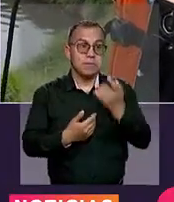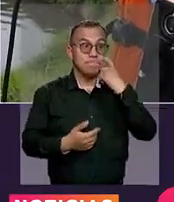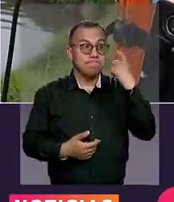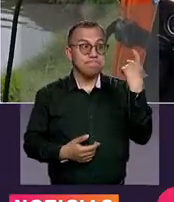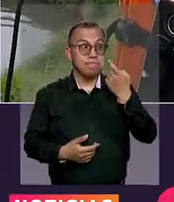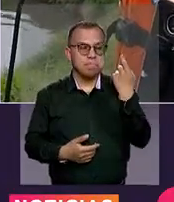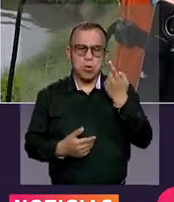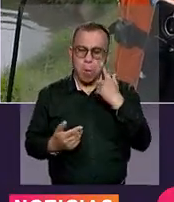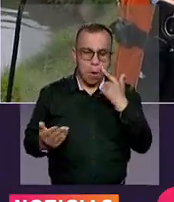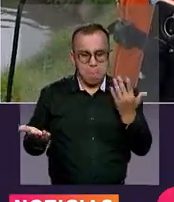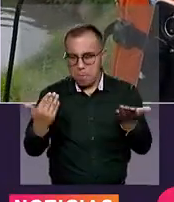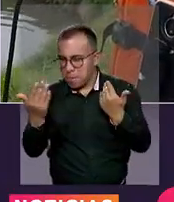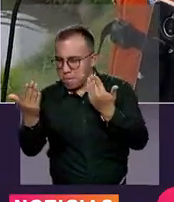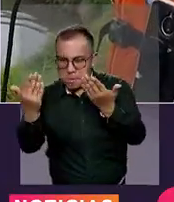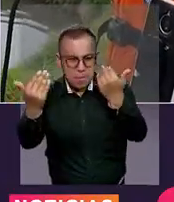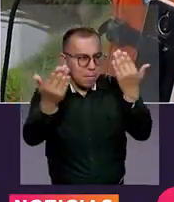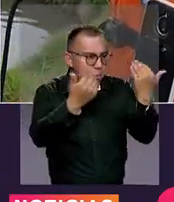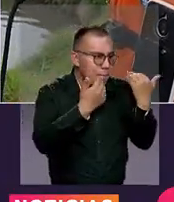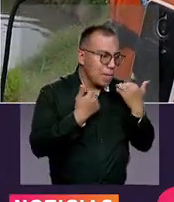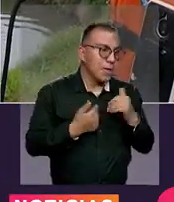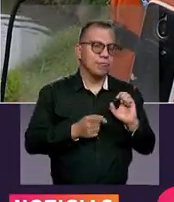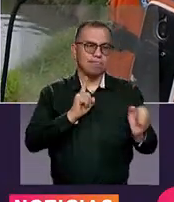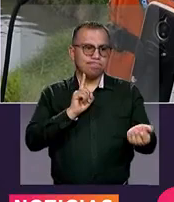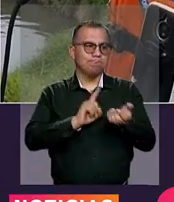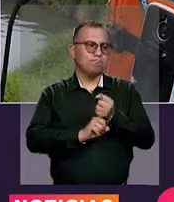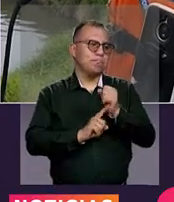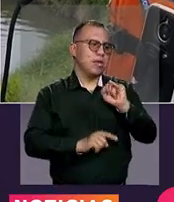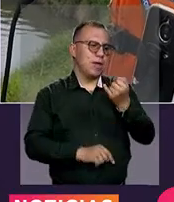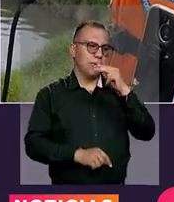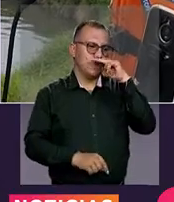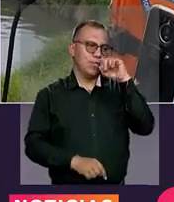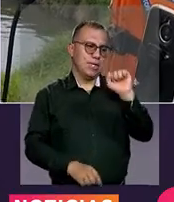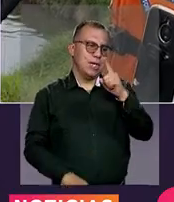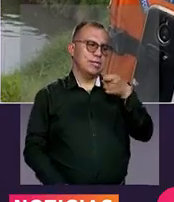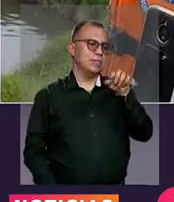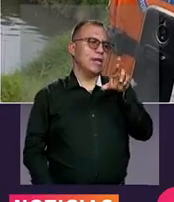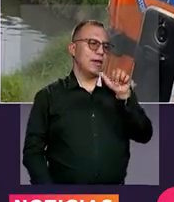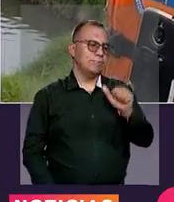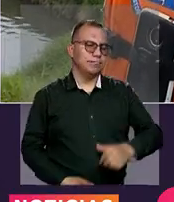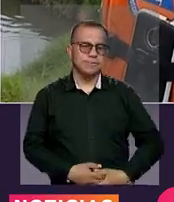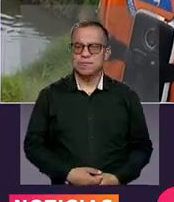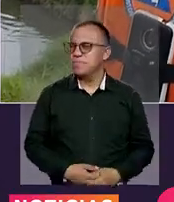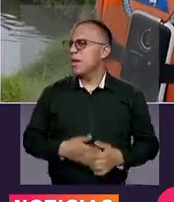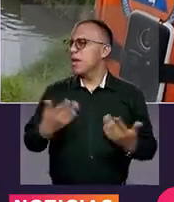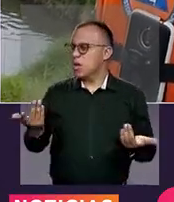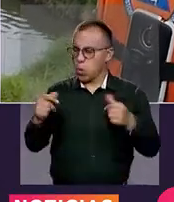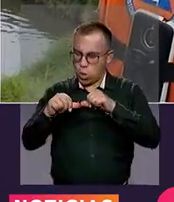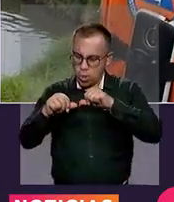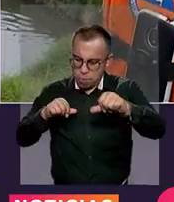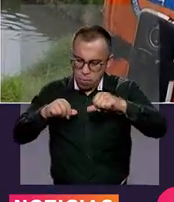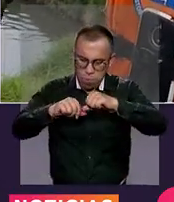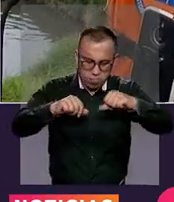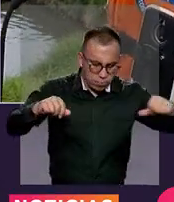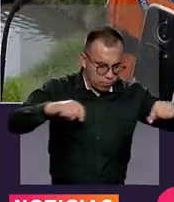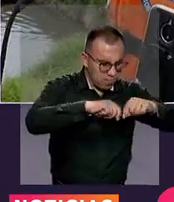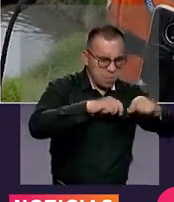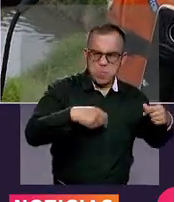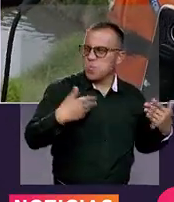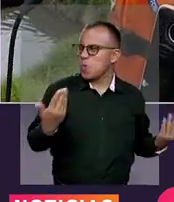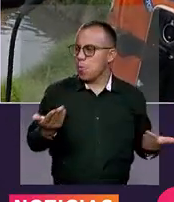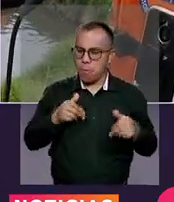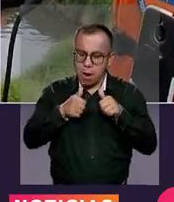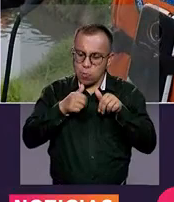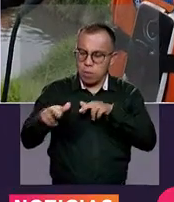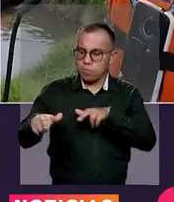haciendo un barrido a ver si damos con la localización de la niña Sara Sofía. ¿Cómo son los tramos que ustedes identifican? ¿Cómo